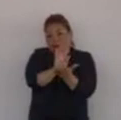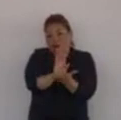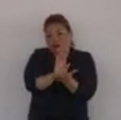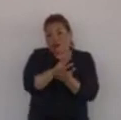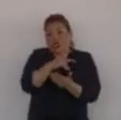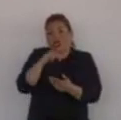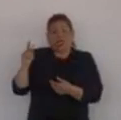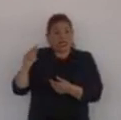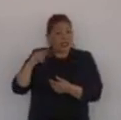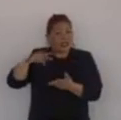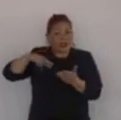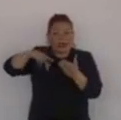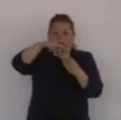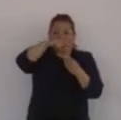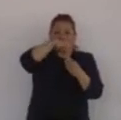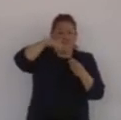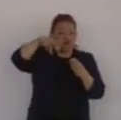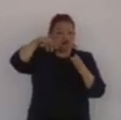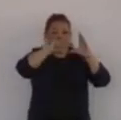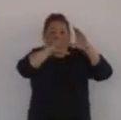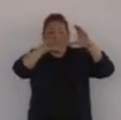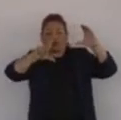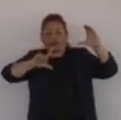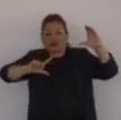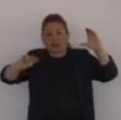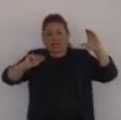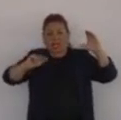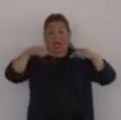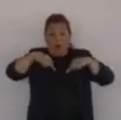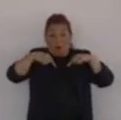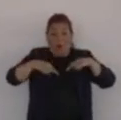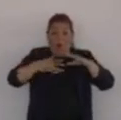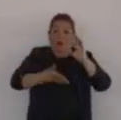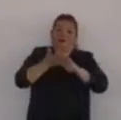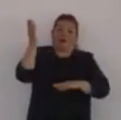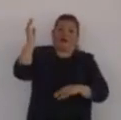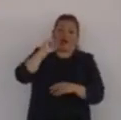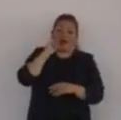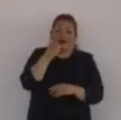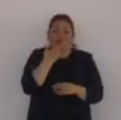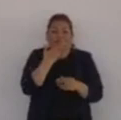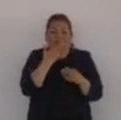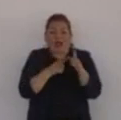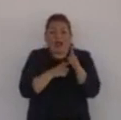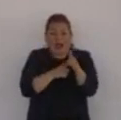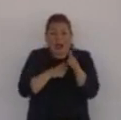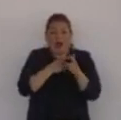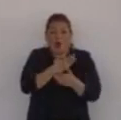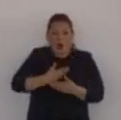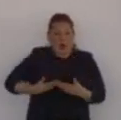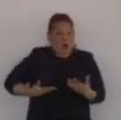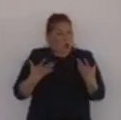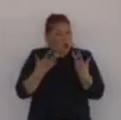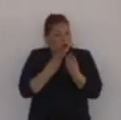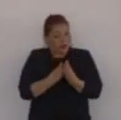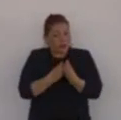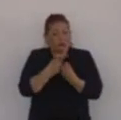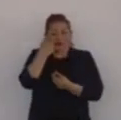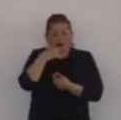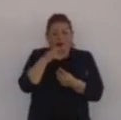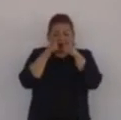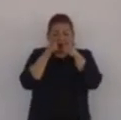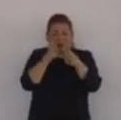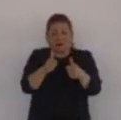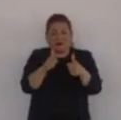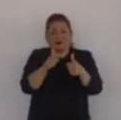ella recorre todo el país. Al ratito se va a Sonora con el presidente para poder